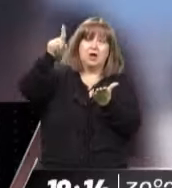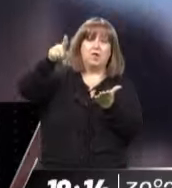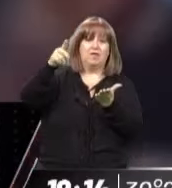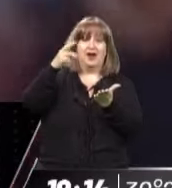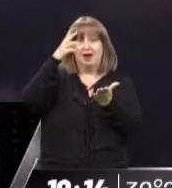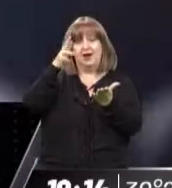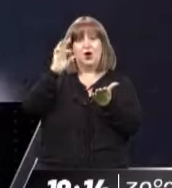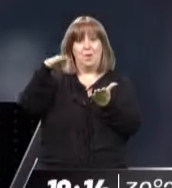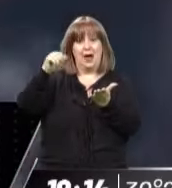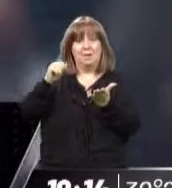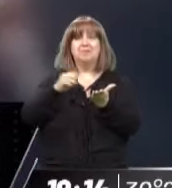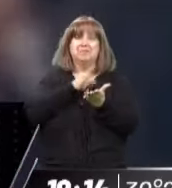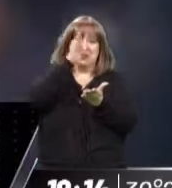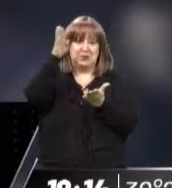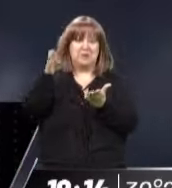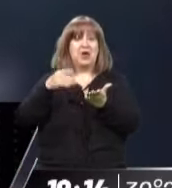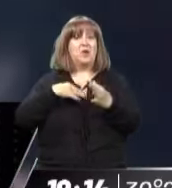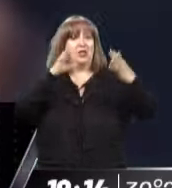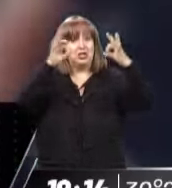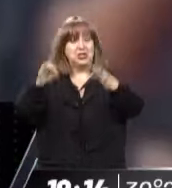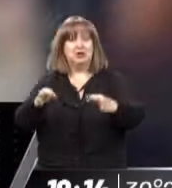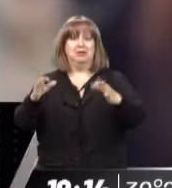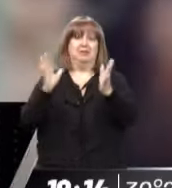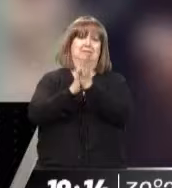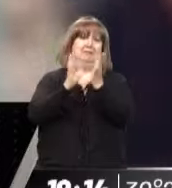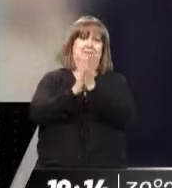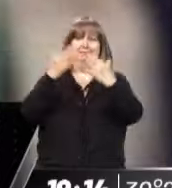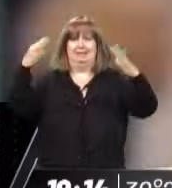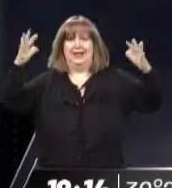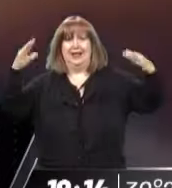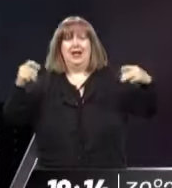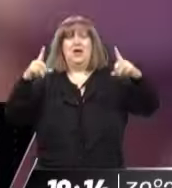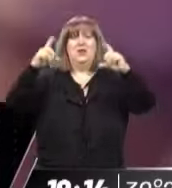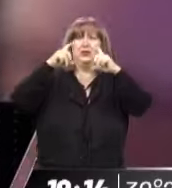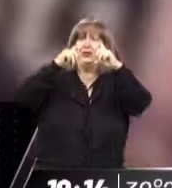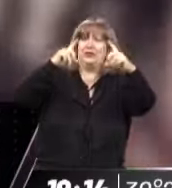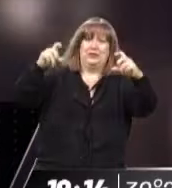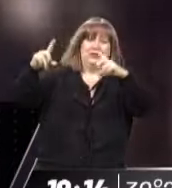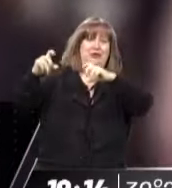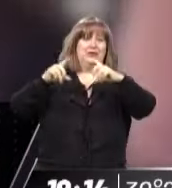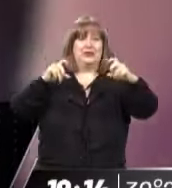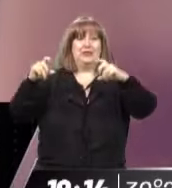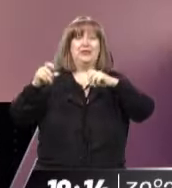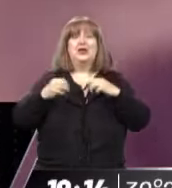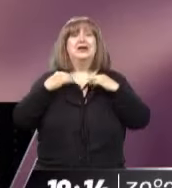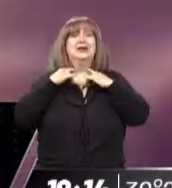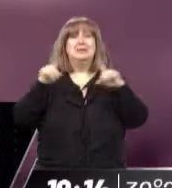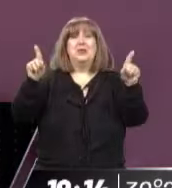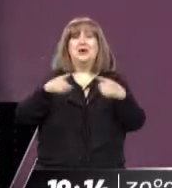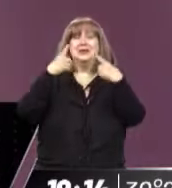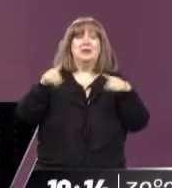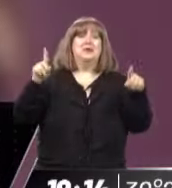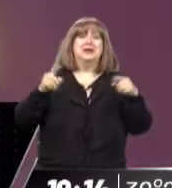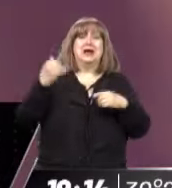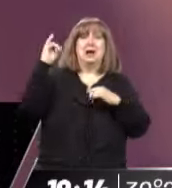en redes sociales. Sí, fue ovacionado, aplaudido, la gente quería fotos con él. Y él